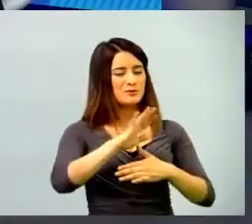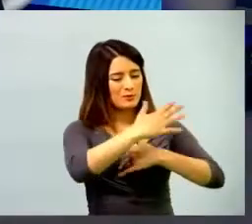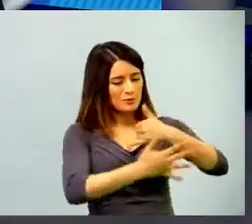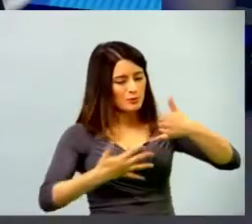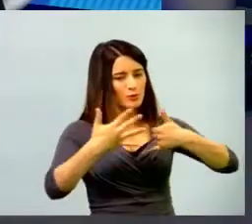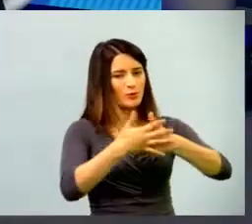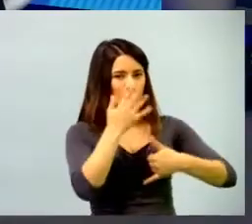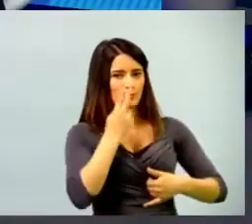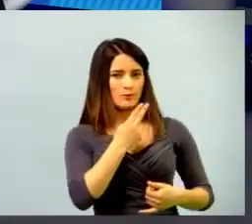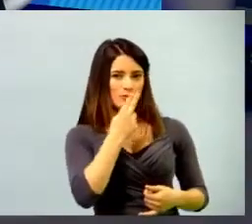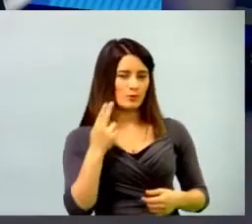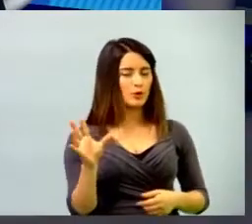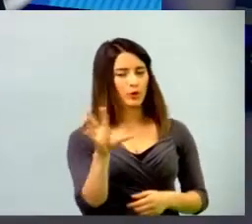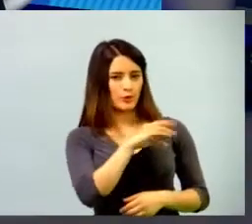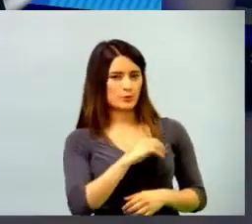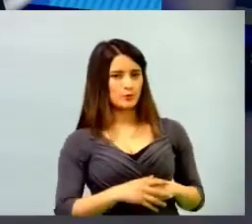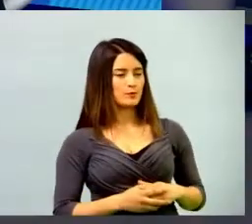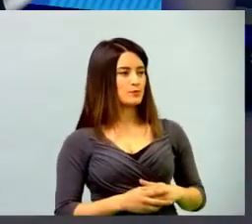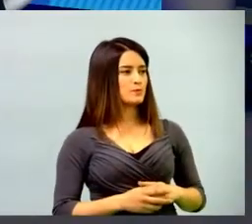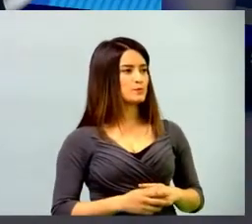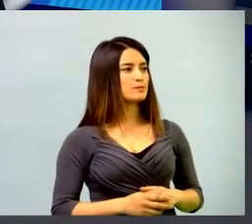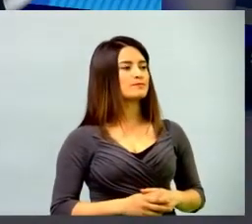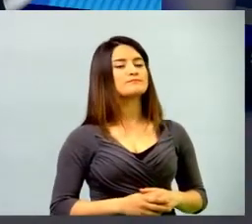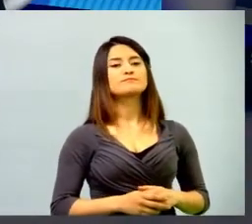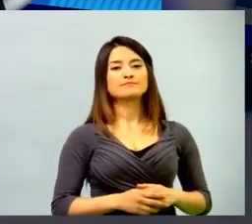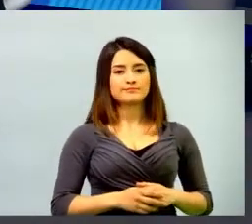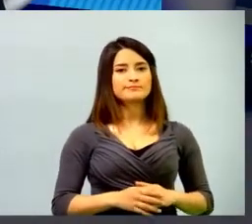así es. Bueno, ya